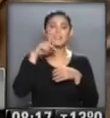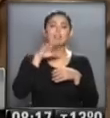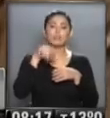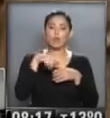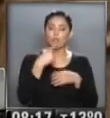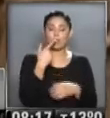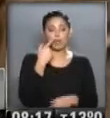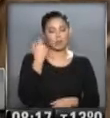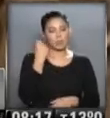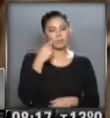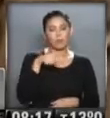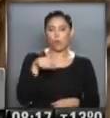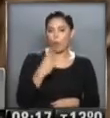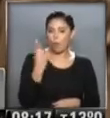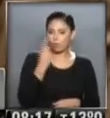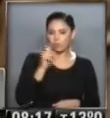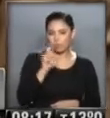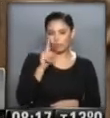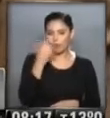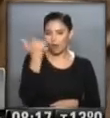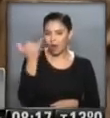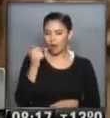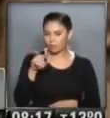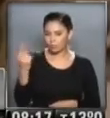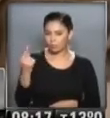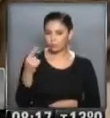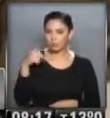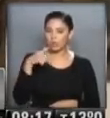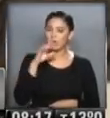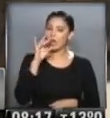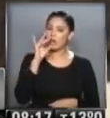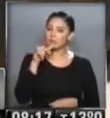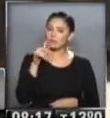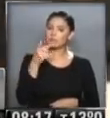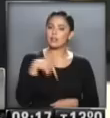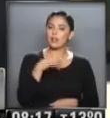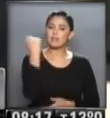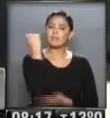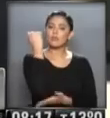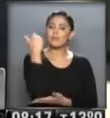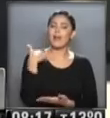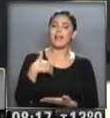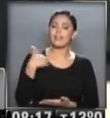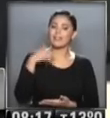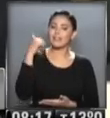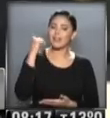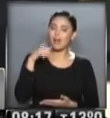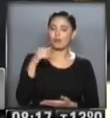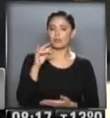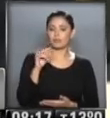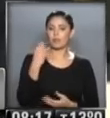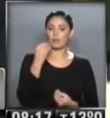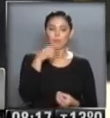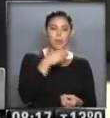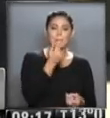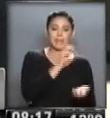es el único Y es un tema que todavía sigue poniendo en riesgo la propia Economía del país porque esta fuga de dinero son los que